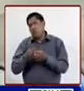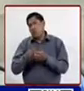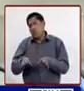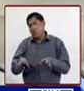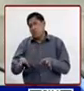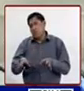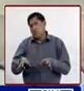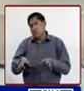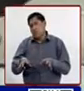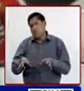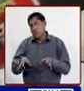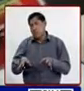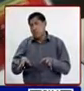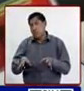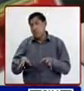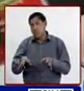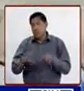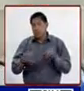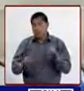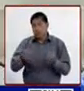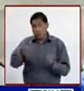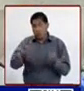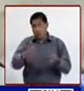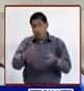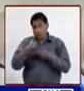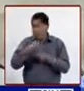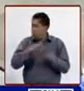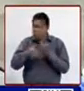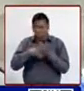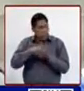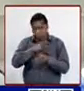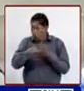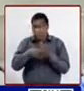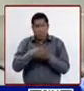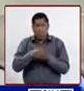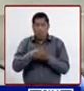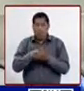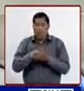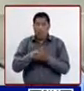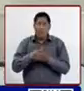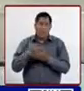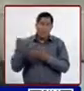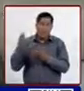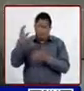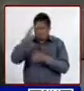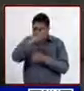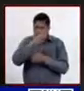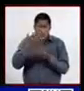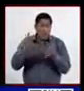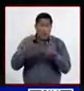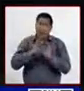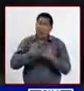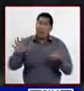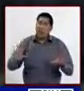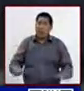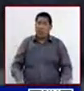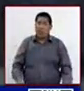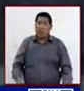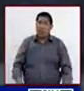mañana. Así. ¿Se quedaron con su auto? Todo, todo. No hay ahora esa gente, le busco, no hay nada.